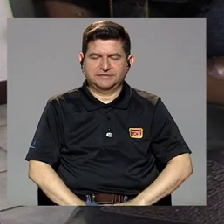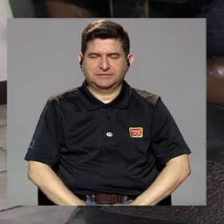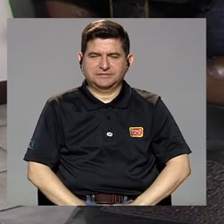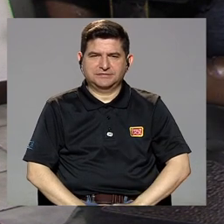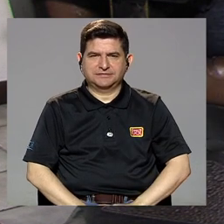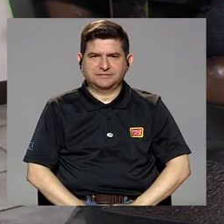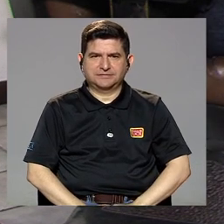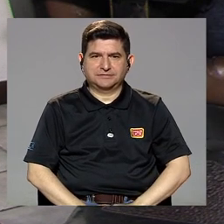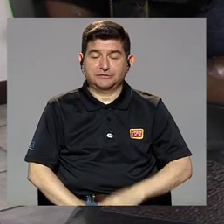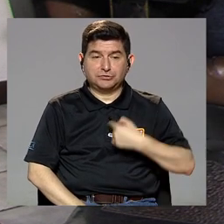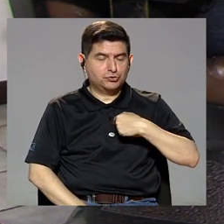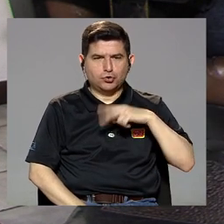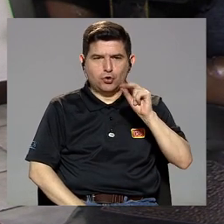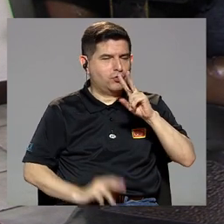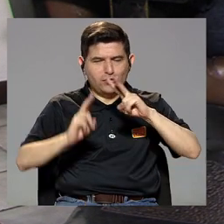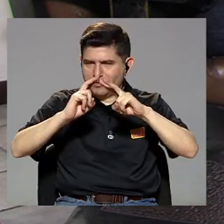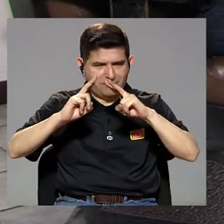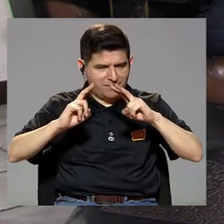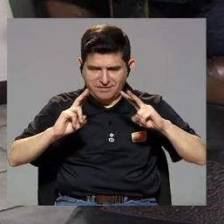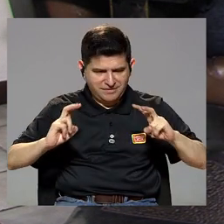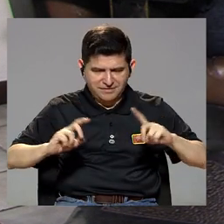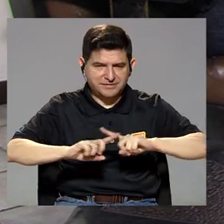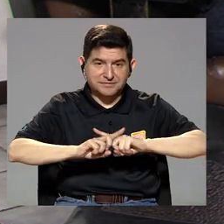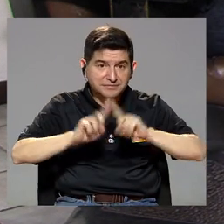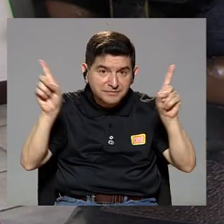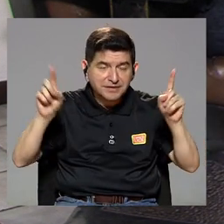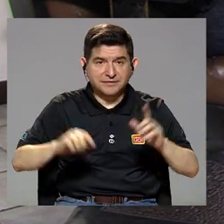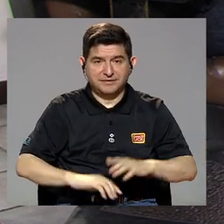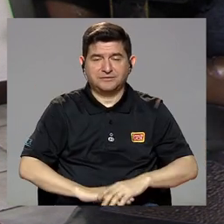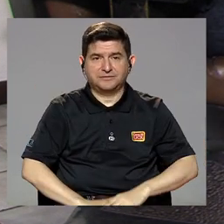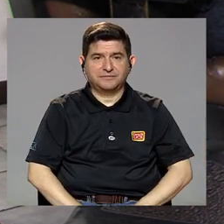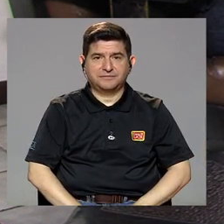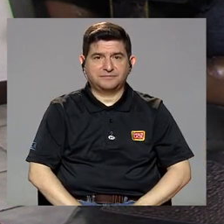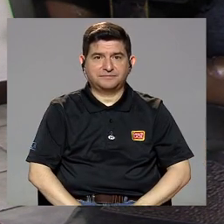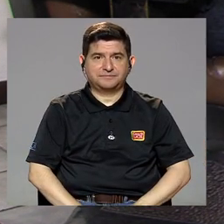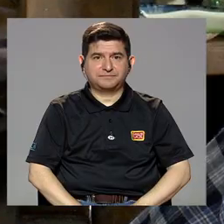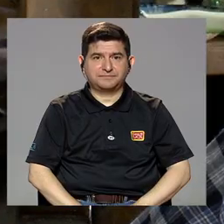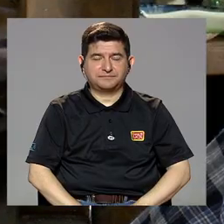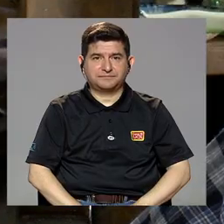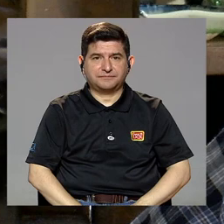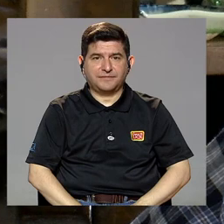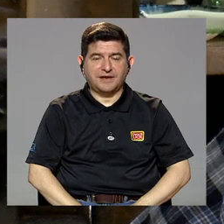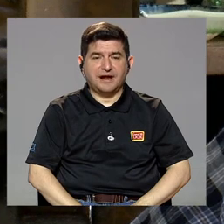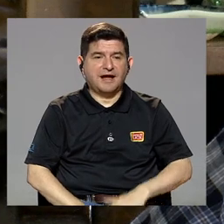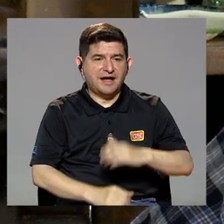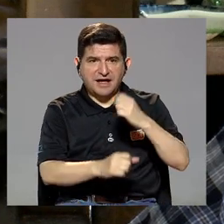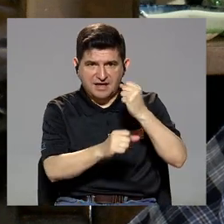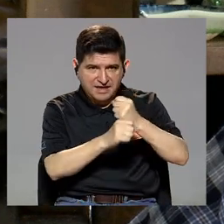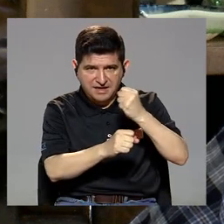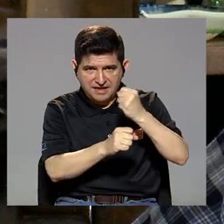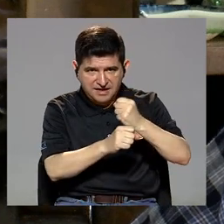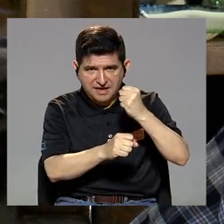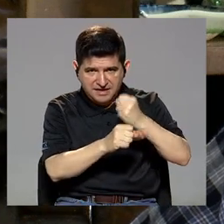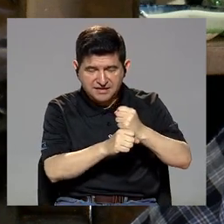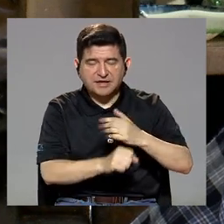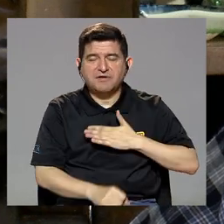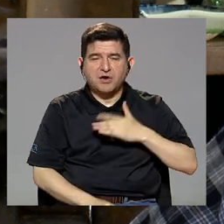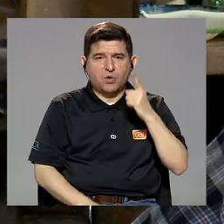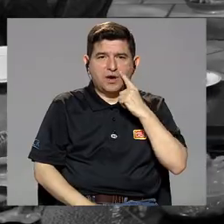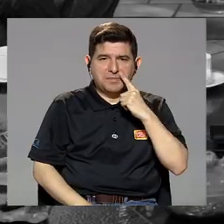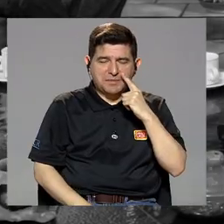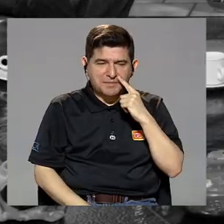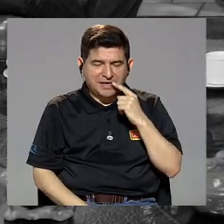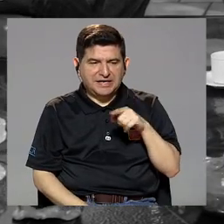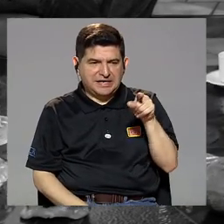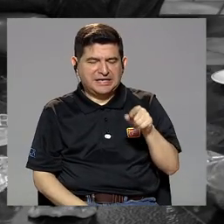no voy a entrar en muchos detalles pero pues le quitaron el puesto a mi padre